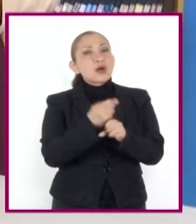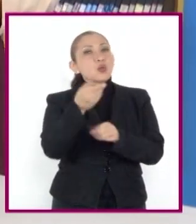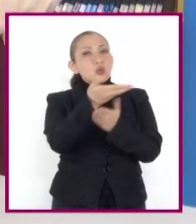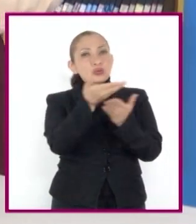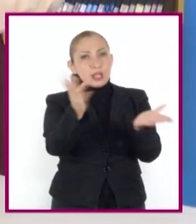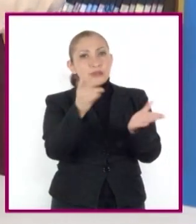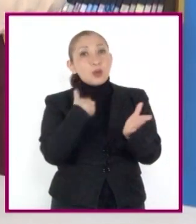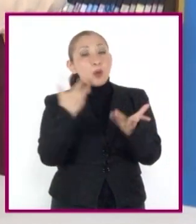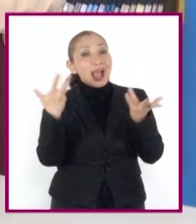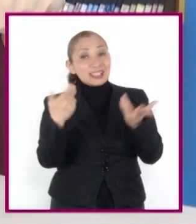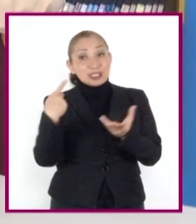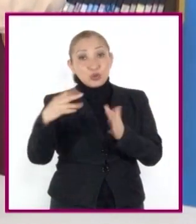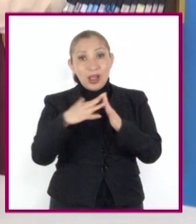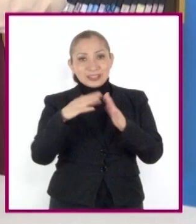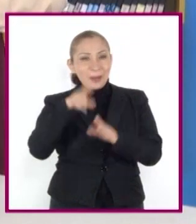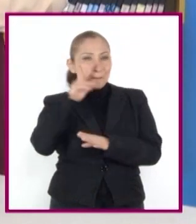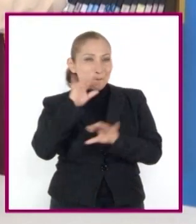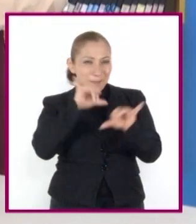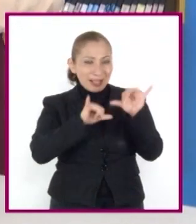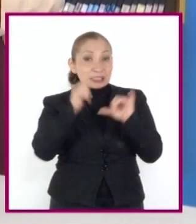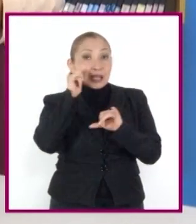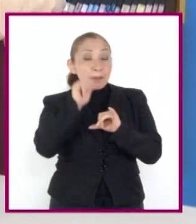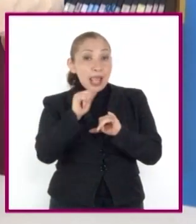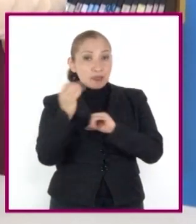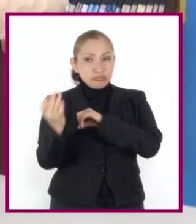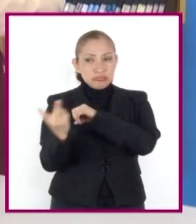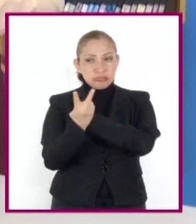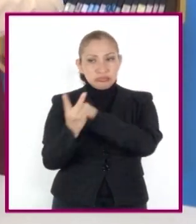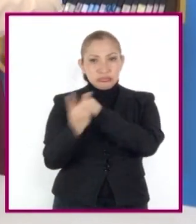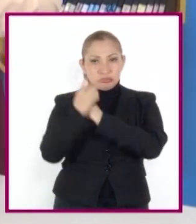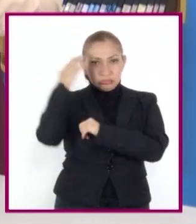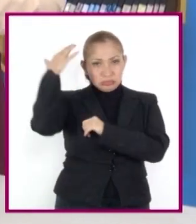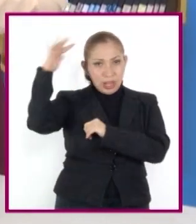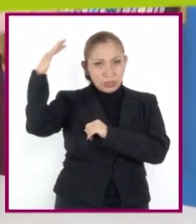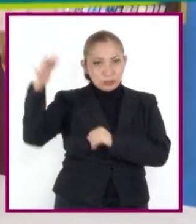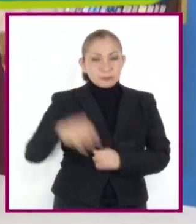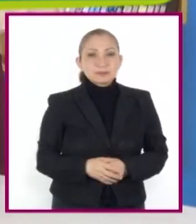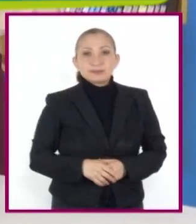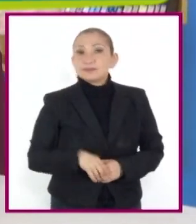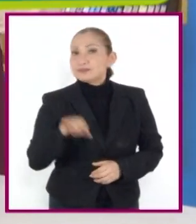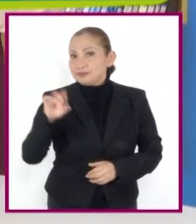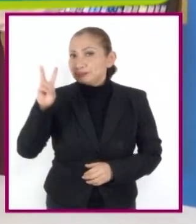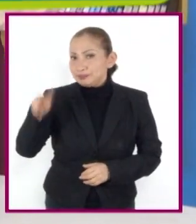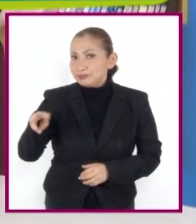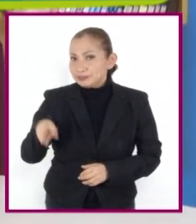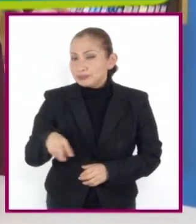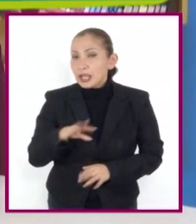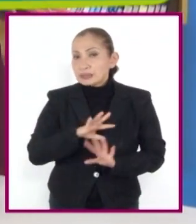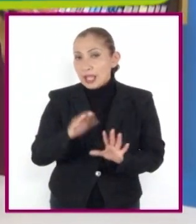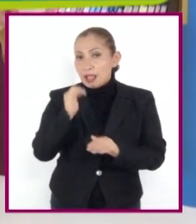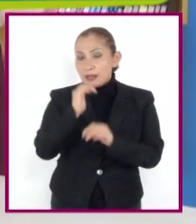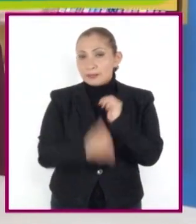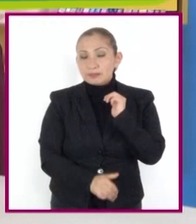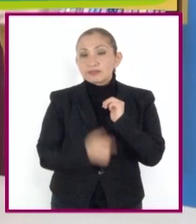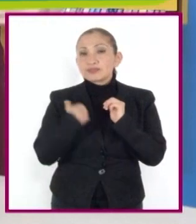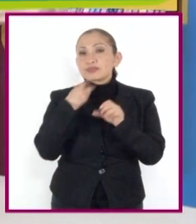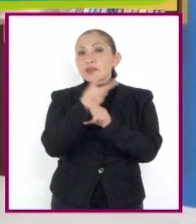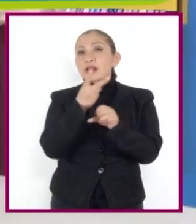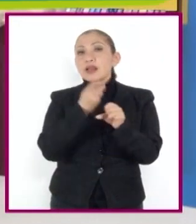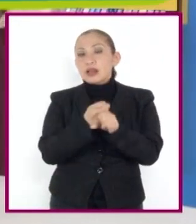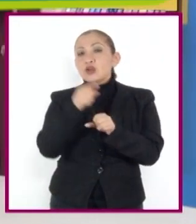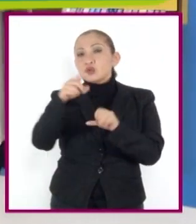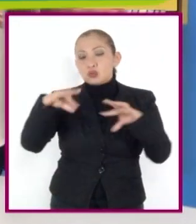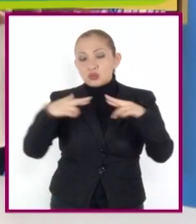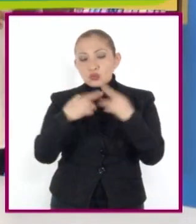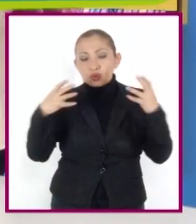ustedes que lo lleven a cabo en casa, siempre con la supervisión de un adulto. Así es, Leslie. Ya para terminar, les invitamos a que